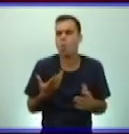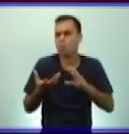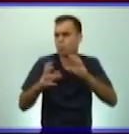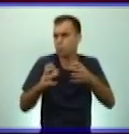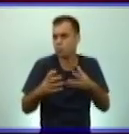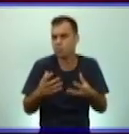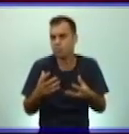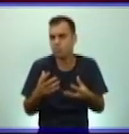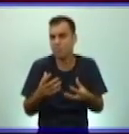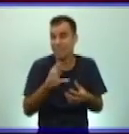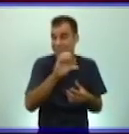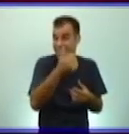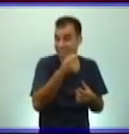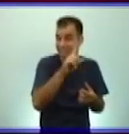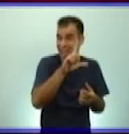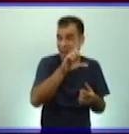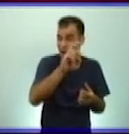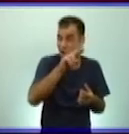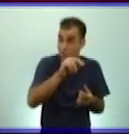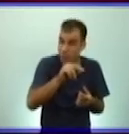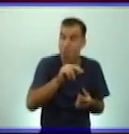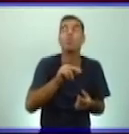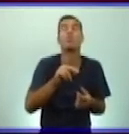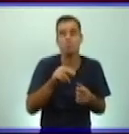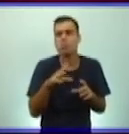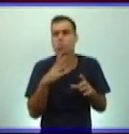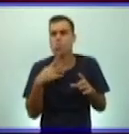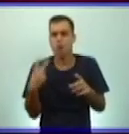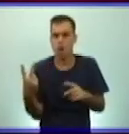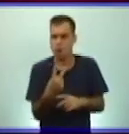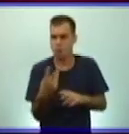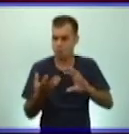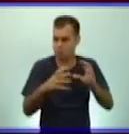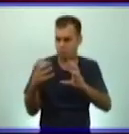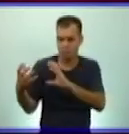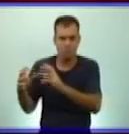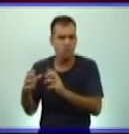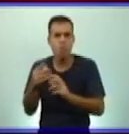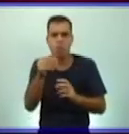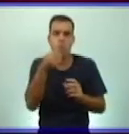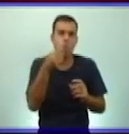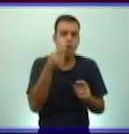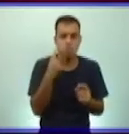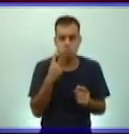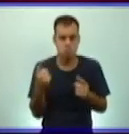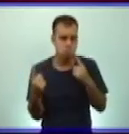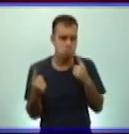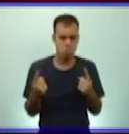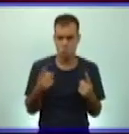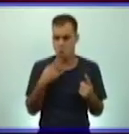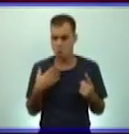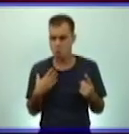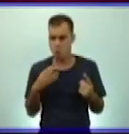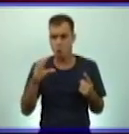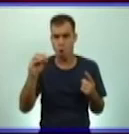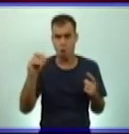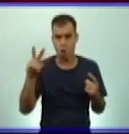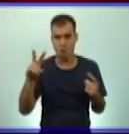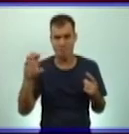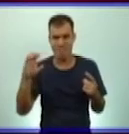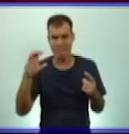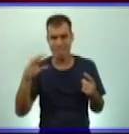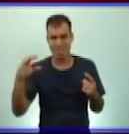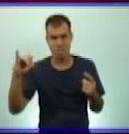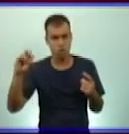de calor en ambos casos que ustedes pueden identificar, si es por convección o por